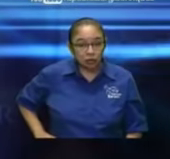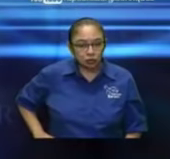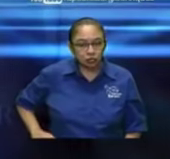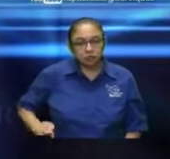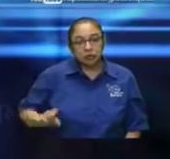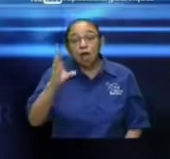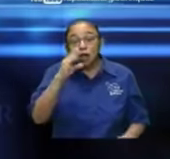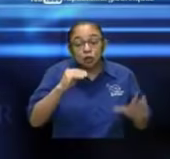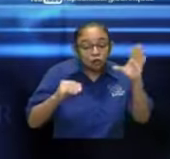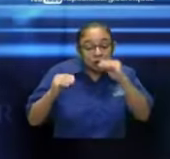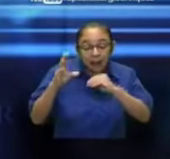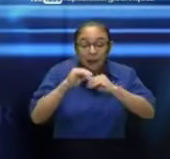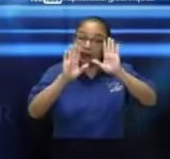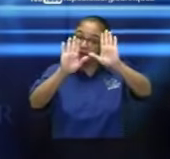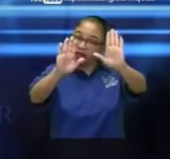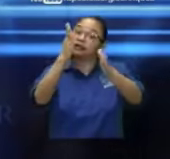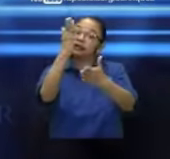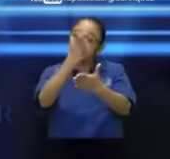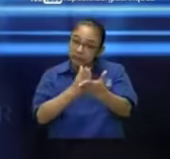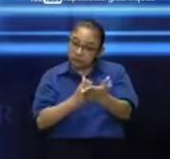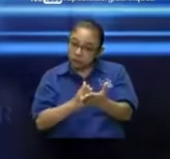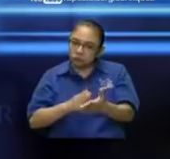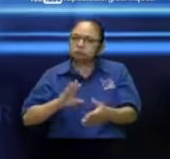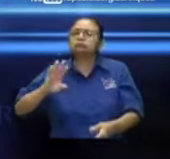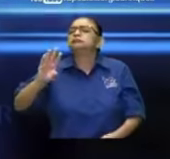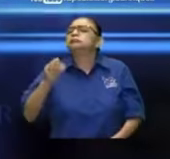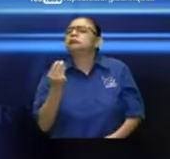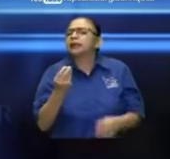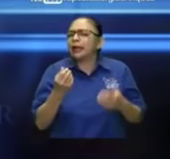nos hablaban del diezmo? ¿Y qué hacíamos?